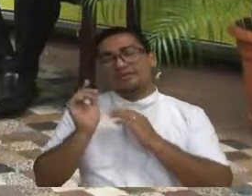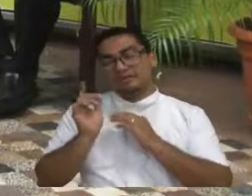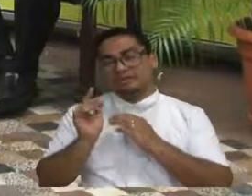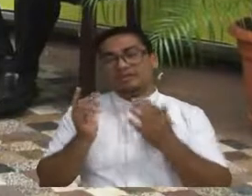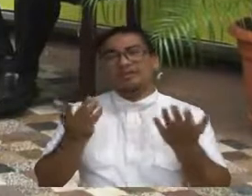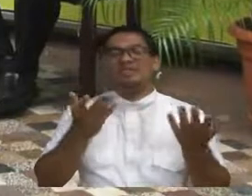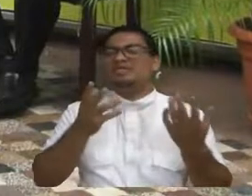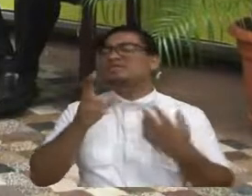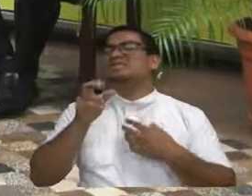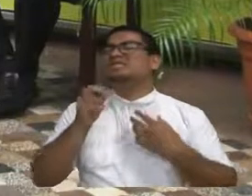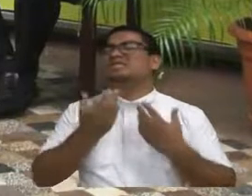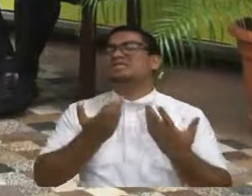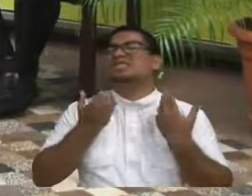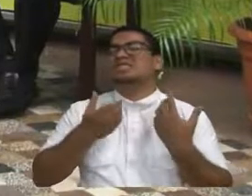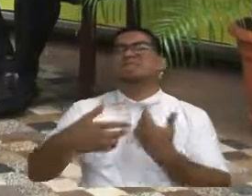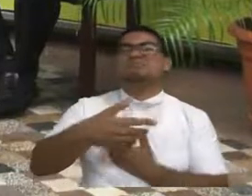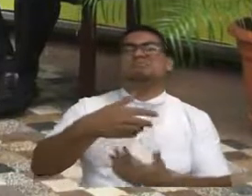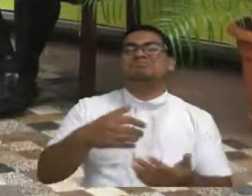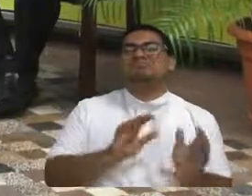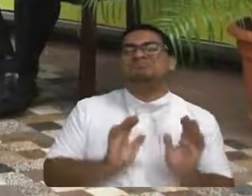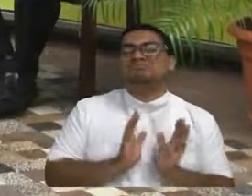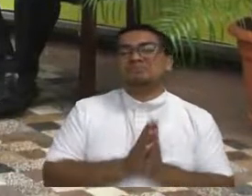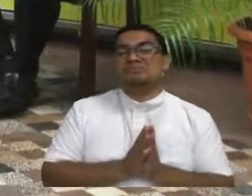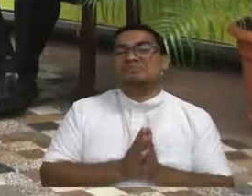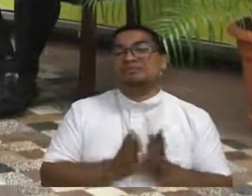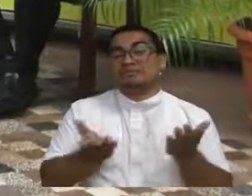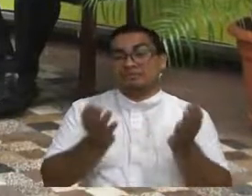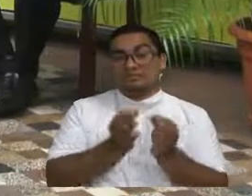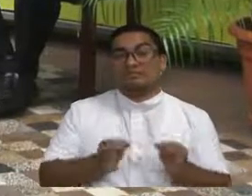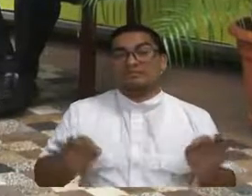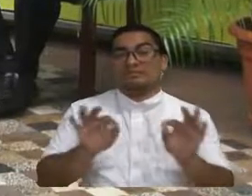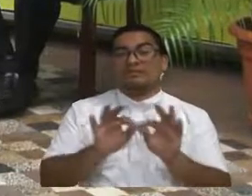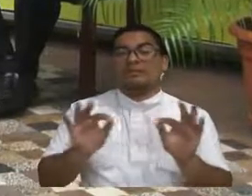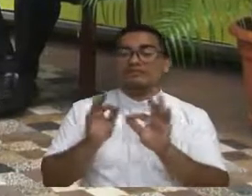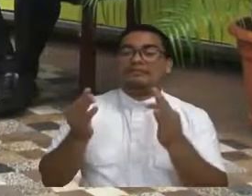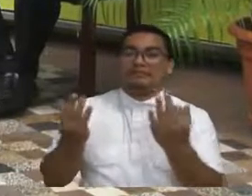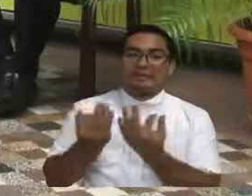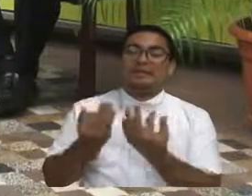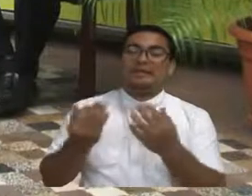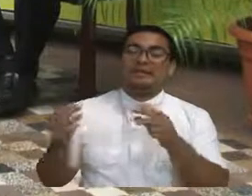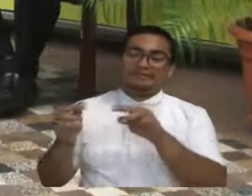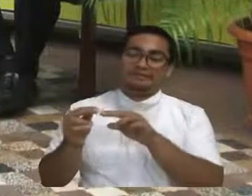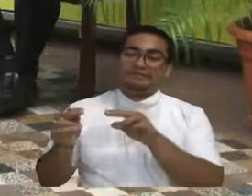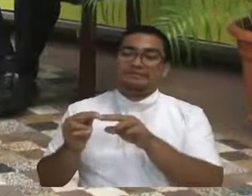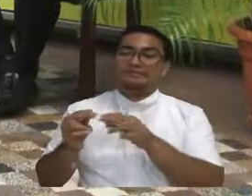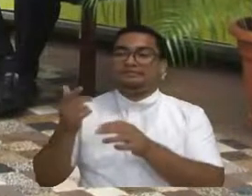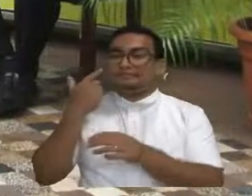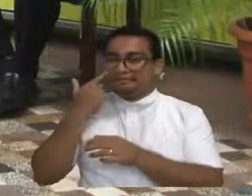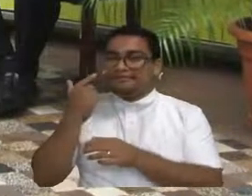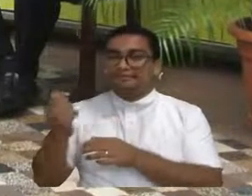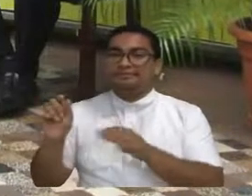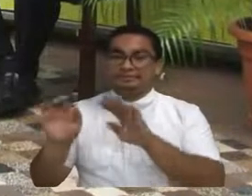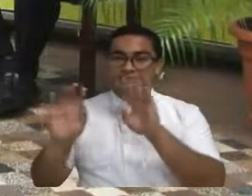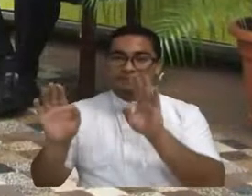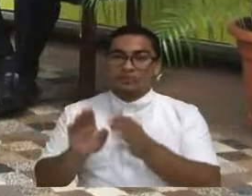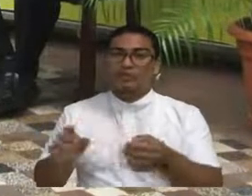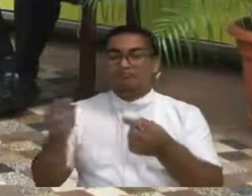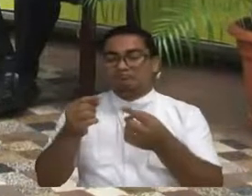esto, por eso es importante que también los familiares que están cerca tengan conocimiento de estos síntomas